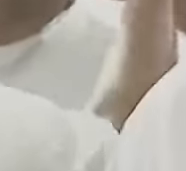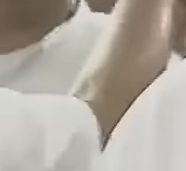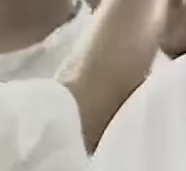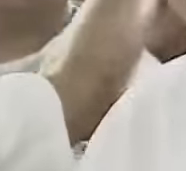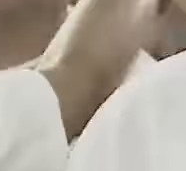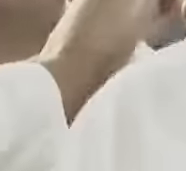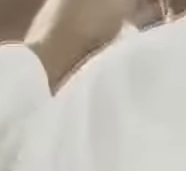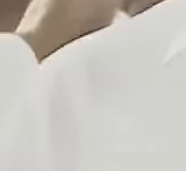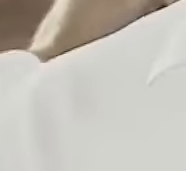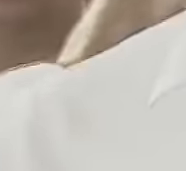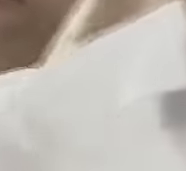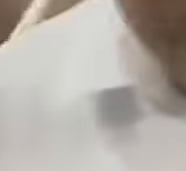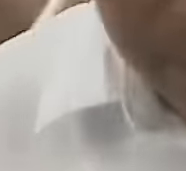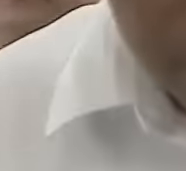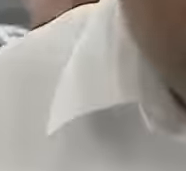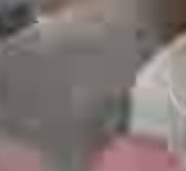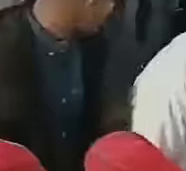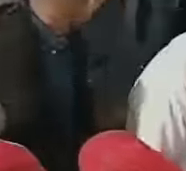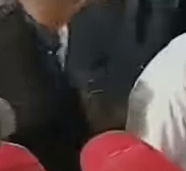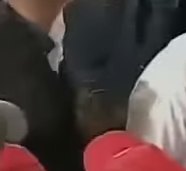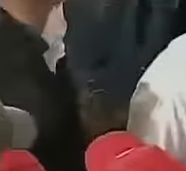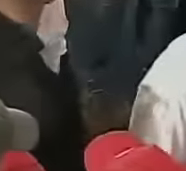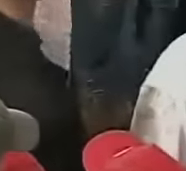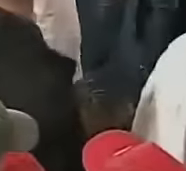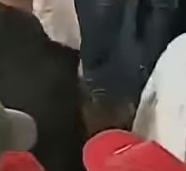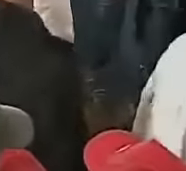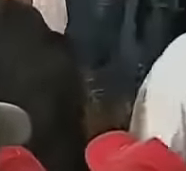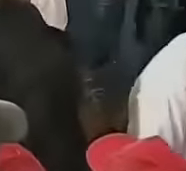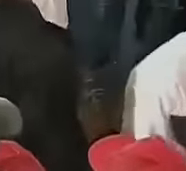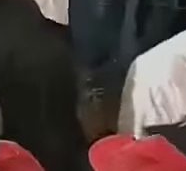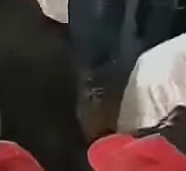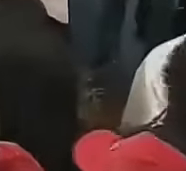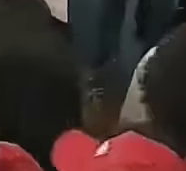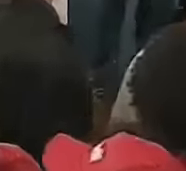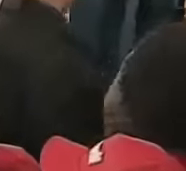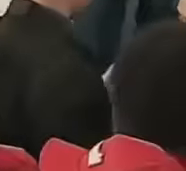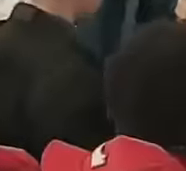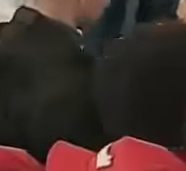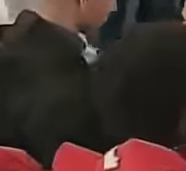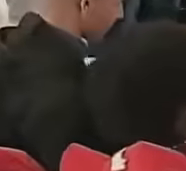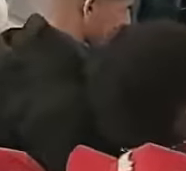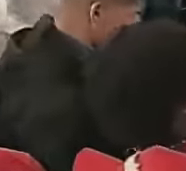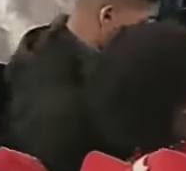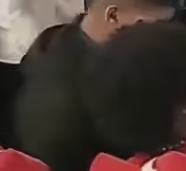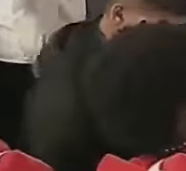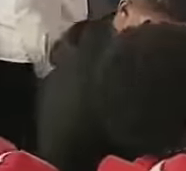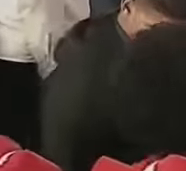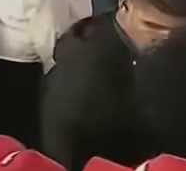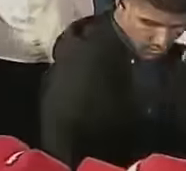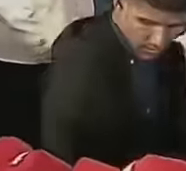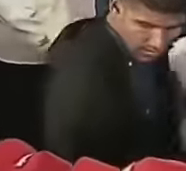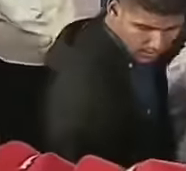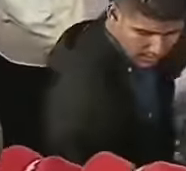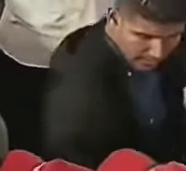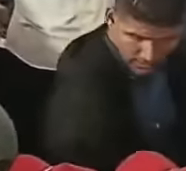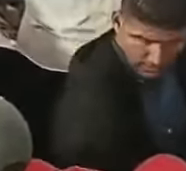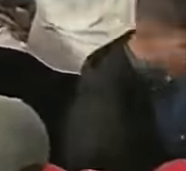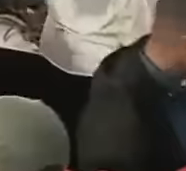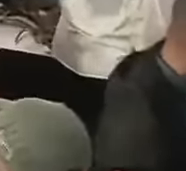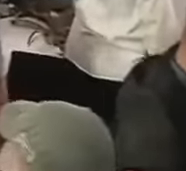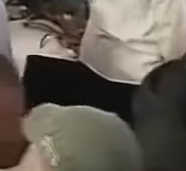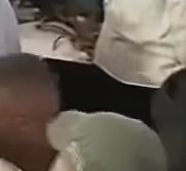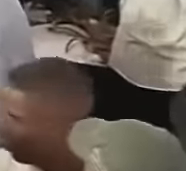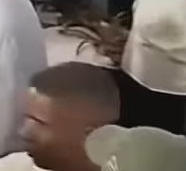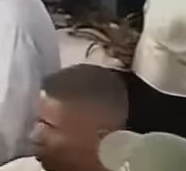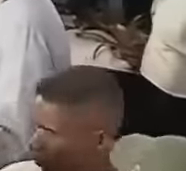criminal. El pueblo ha recibido un ataque desde todos los flancos, enfrentando y derrotando con la Constitución este golpe de Estado